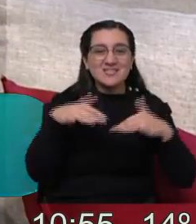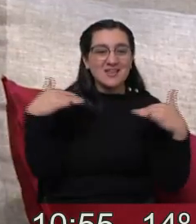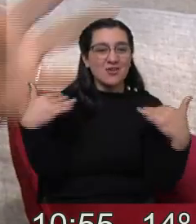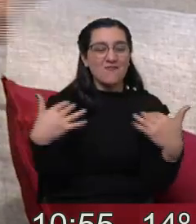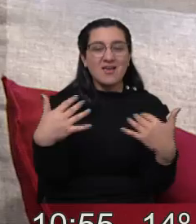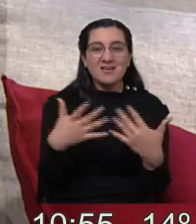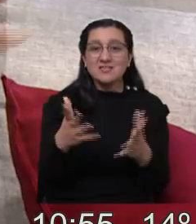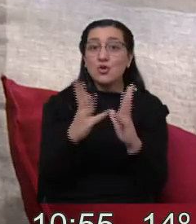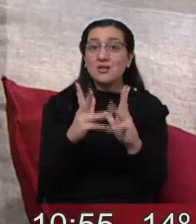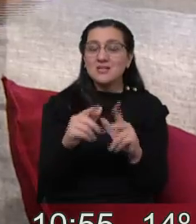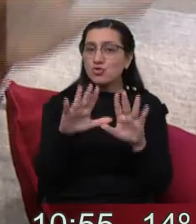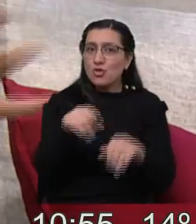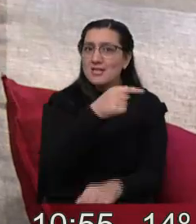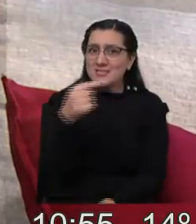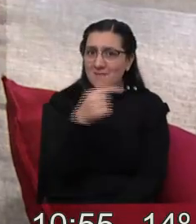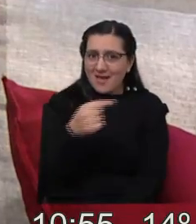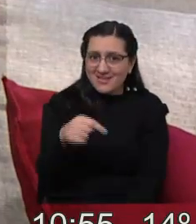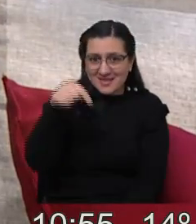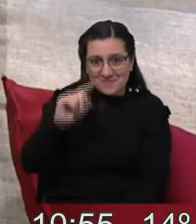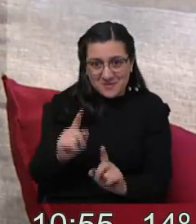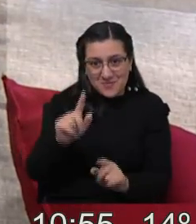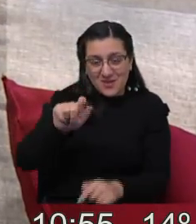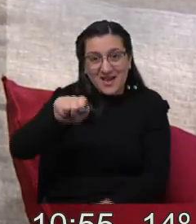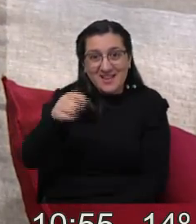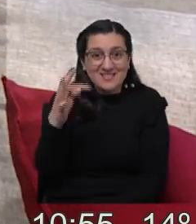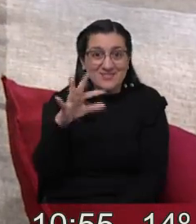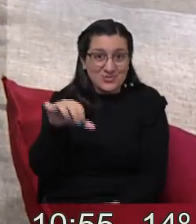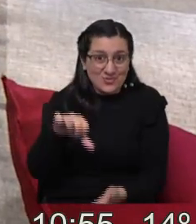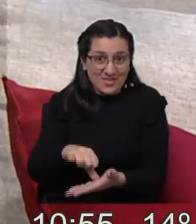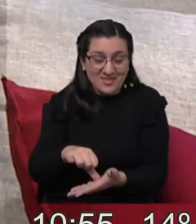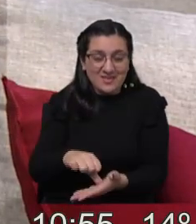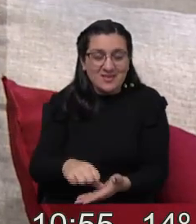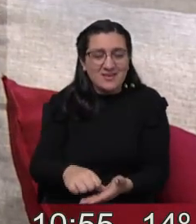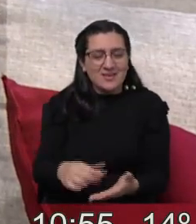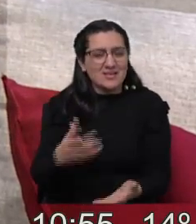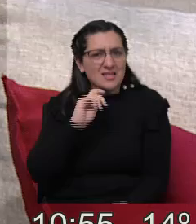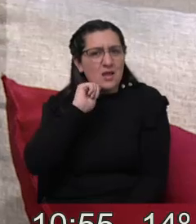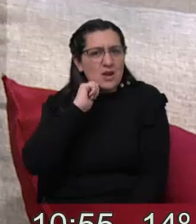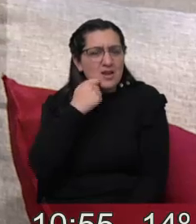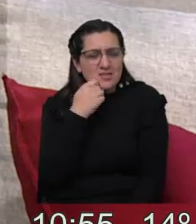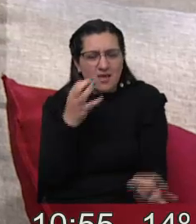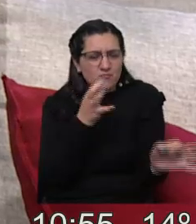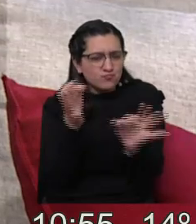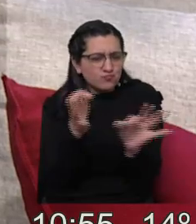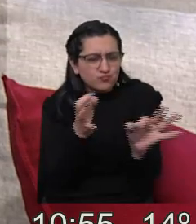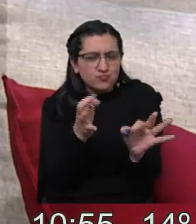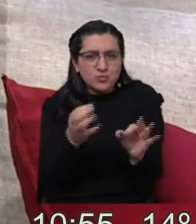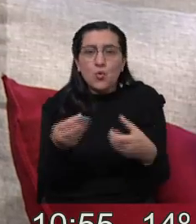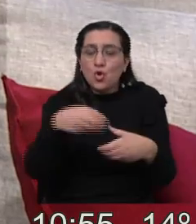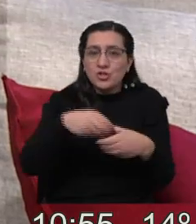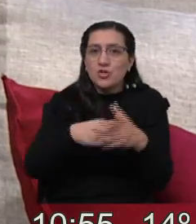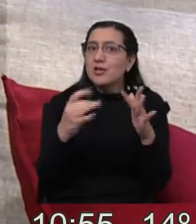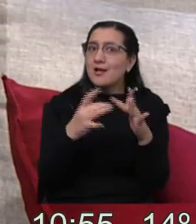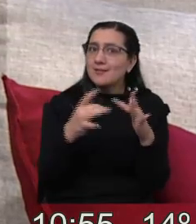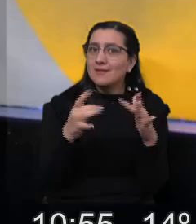armaba semana a semana en este mismo canal y que nos regalaba una estética y un contenido de verdad de enorme calidad.